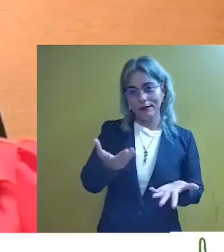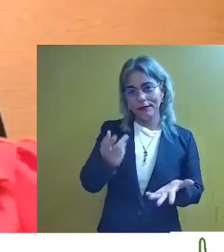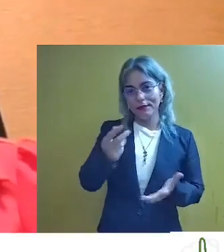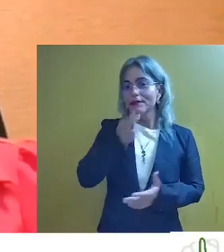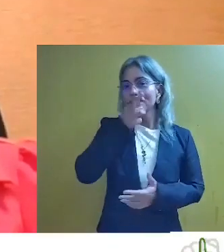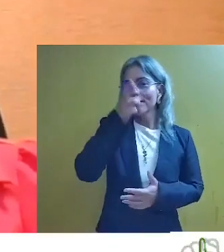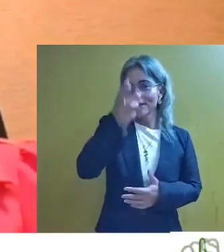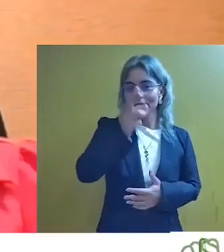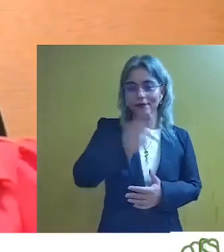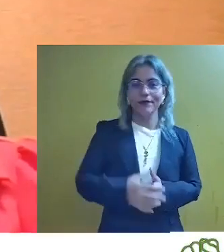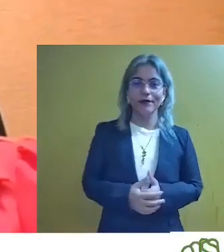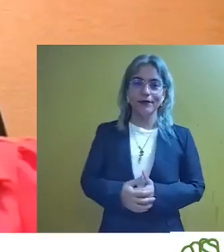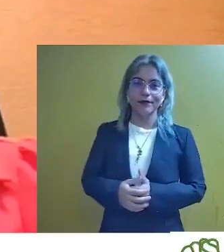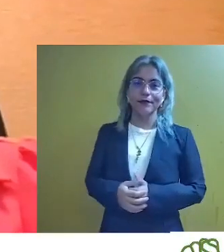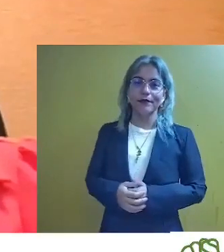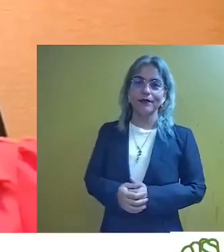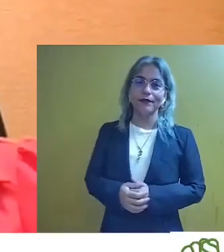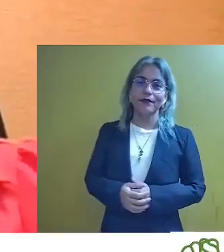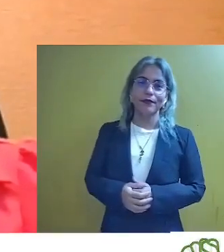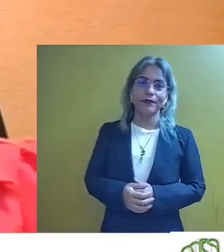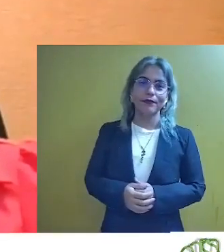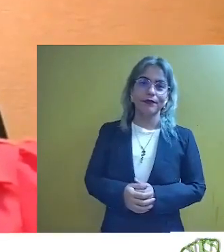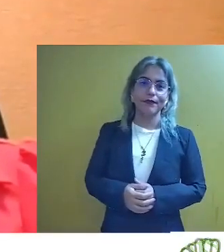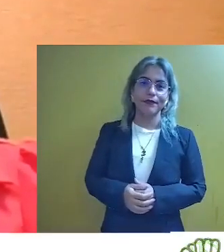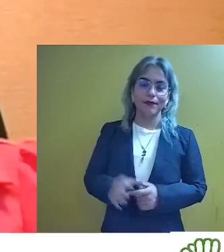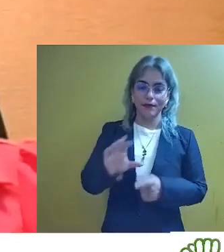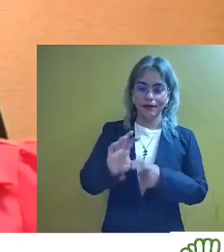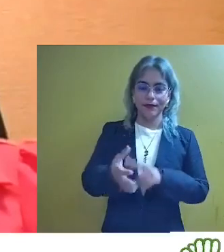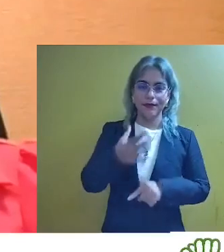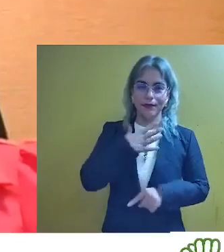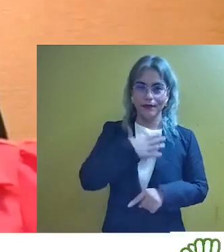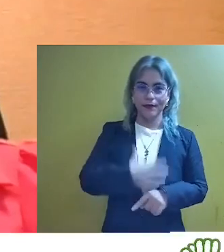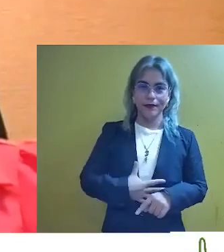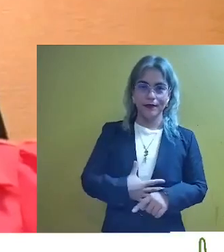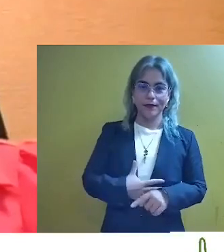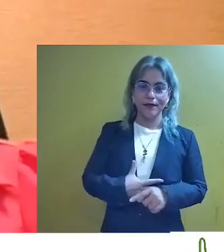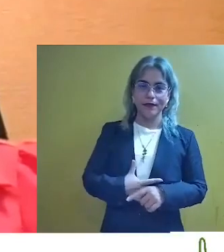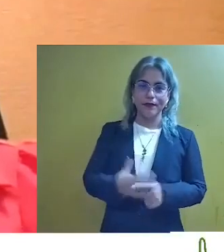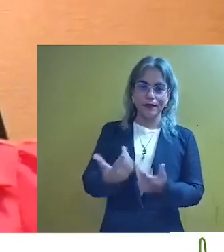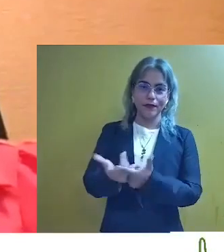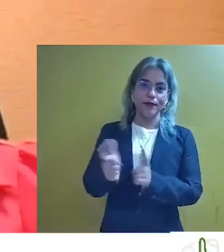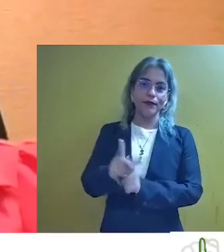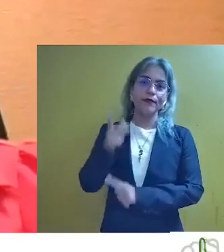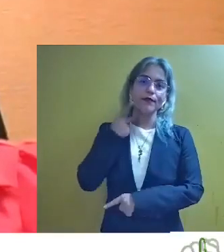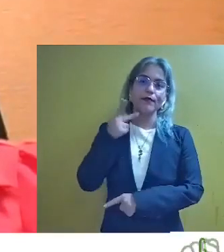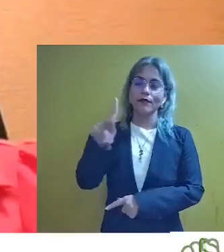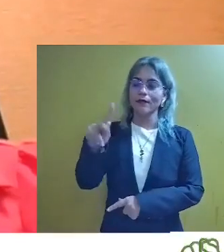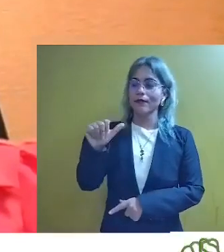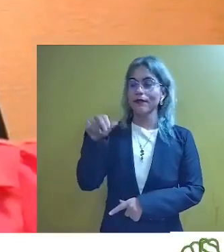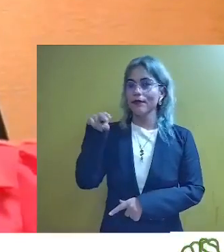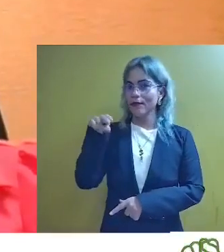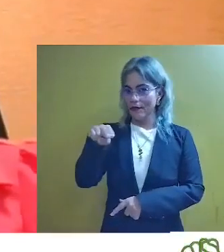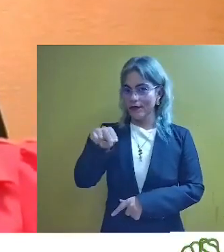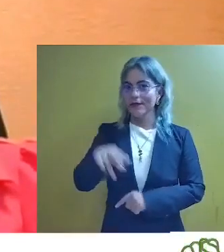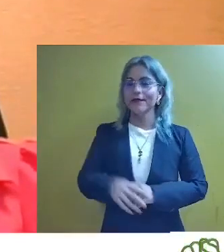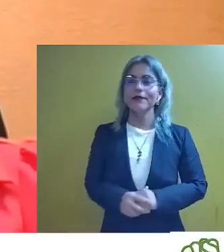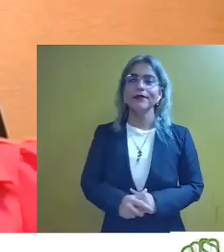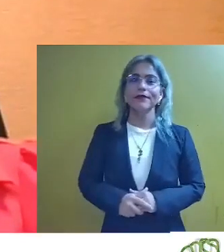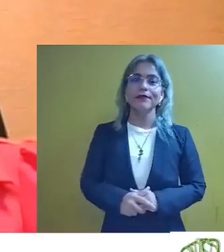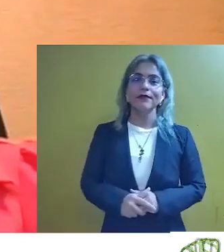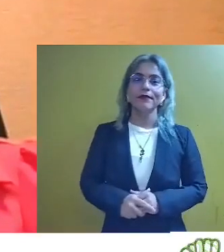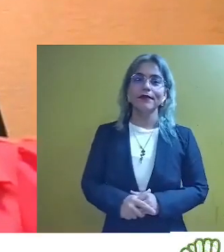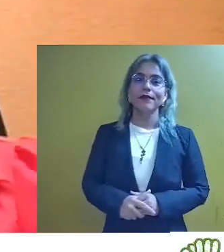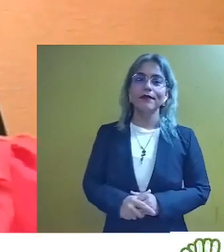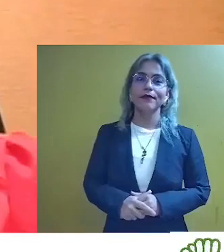resolución de la Comisión de Justicia del Partido Acción Nacional. Por